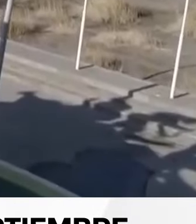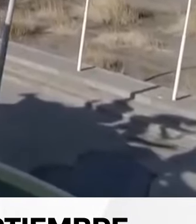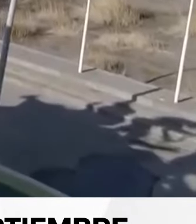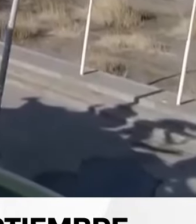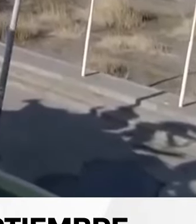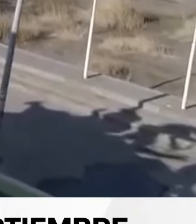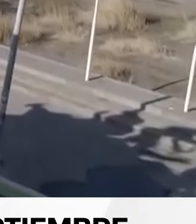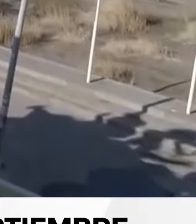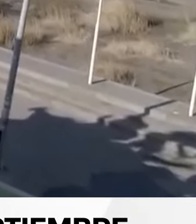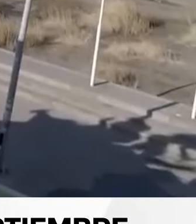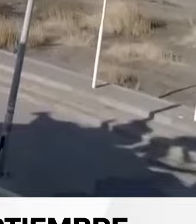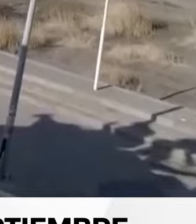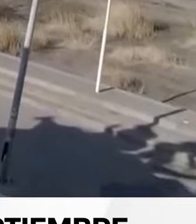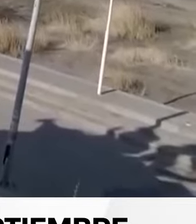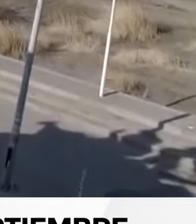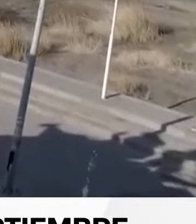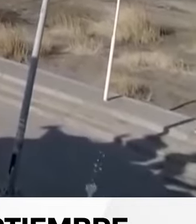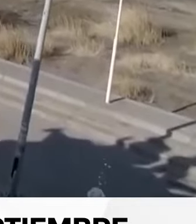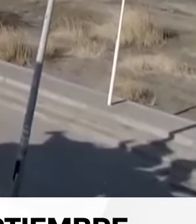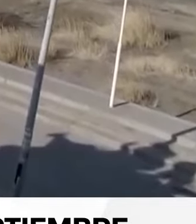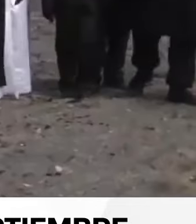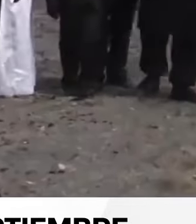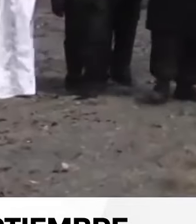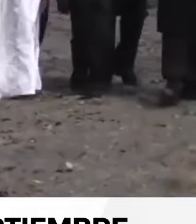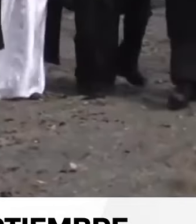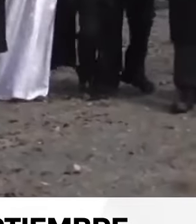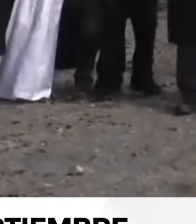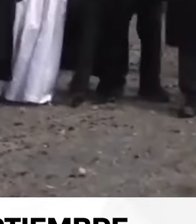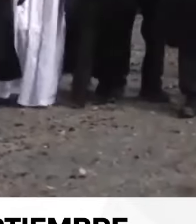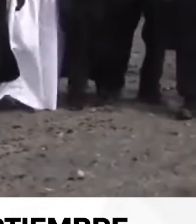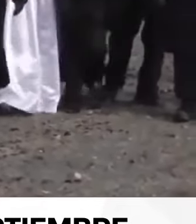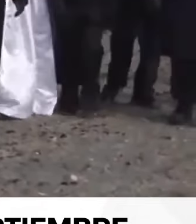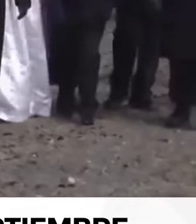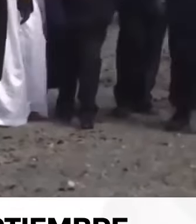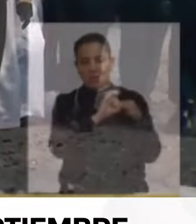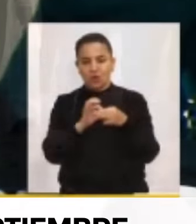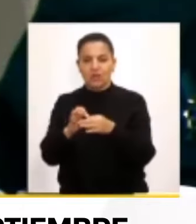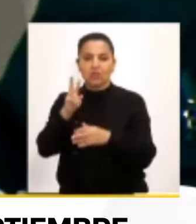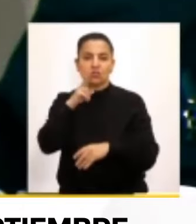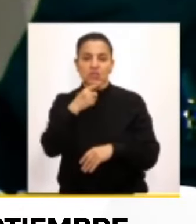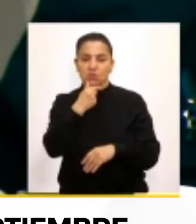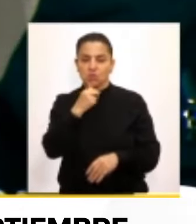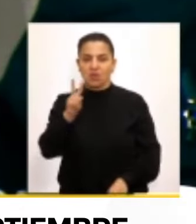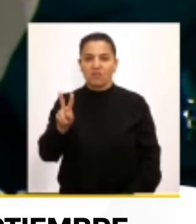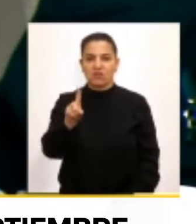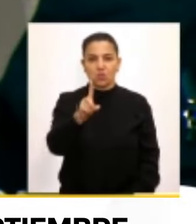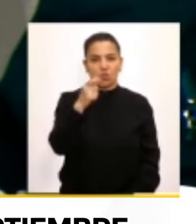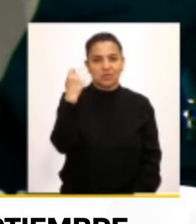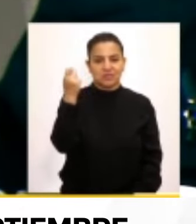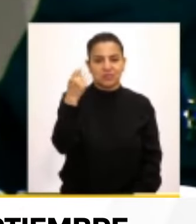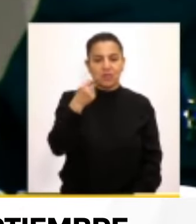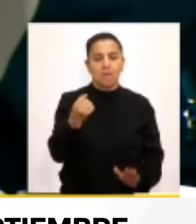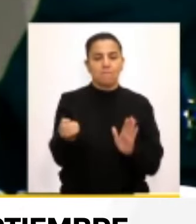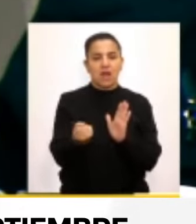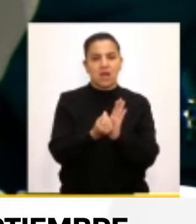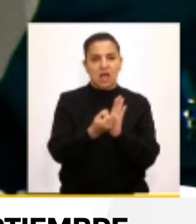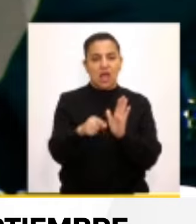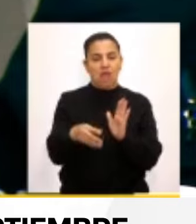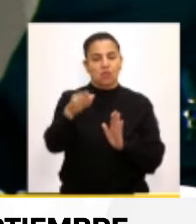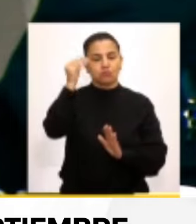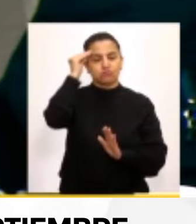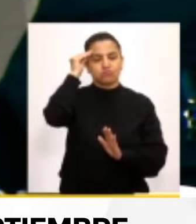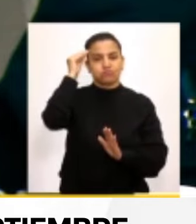histórica que permitió que Magallanes se anexara al territorio nacional. Sin duda que el 21 de septiembre está marcado a fuego en nuestra historia